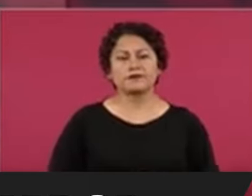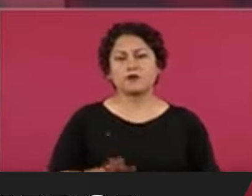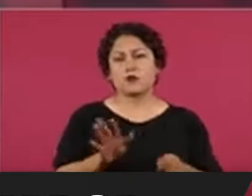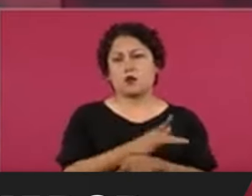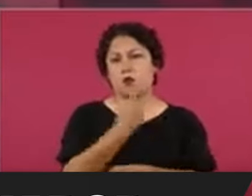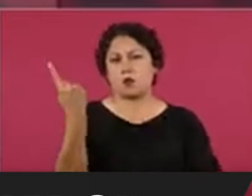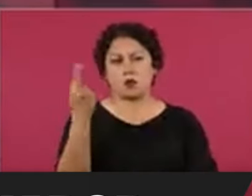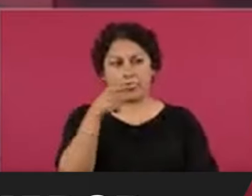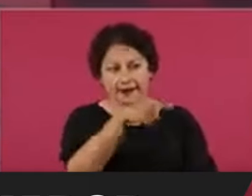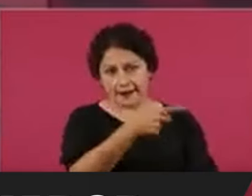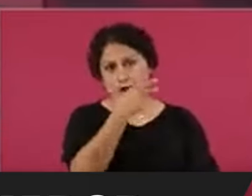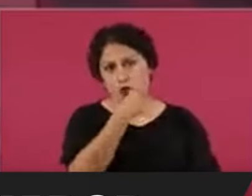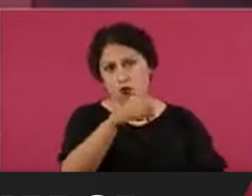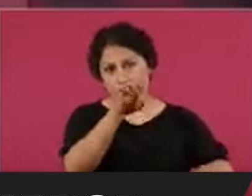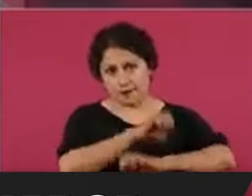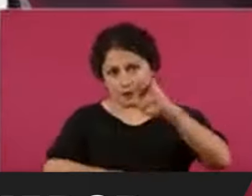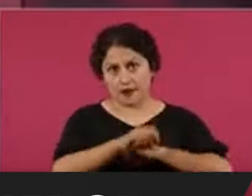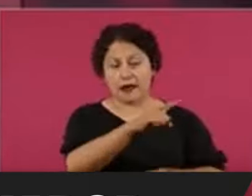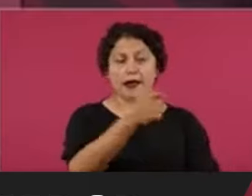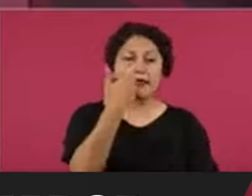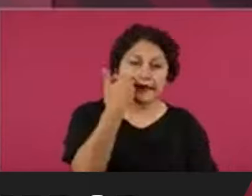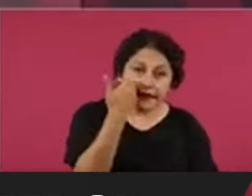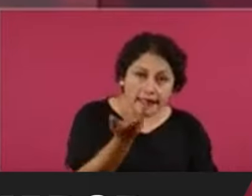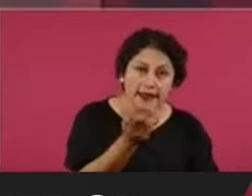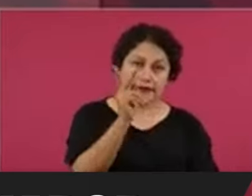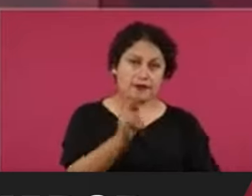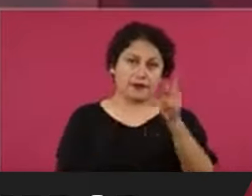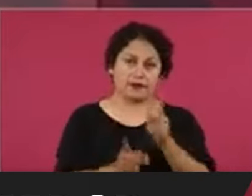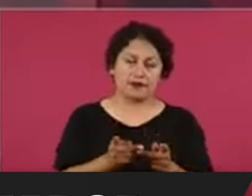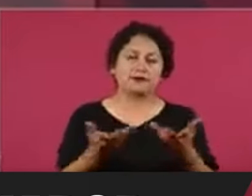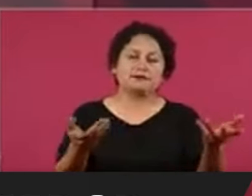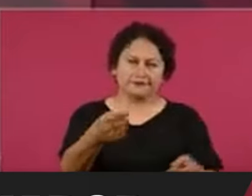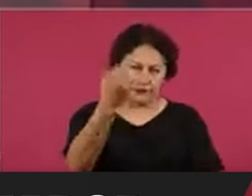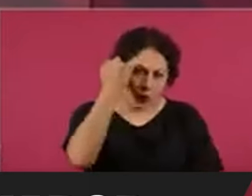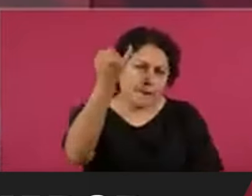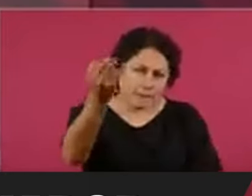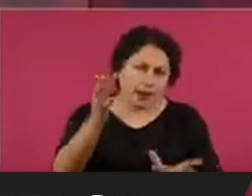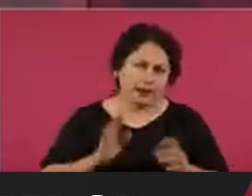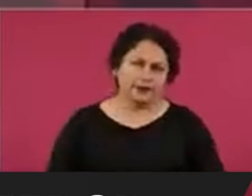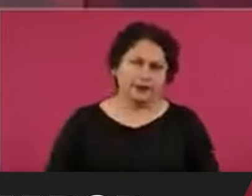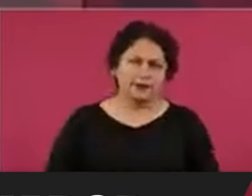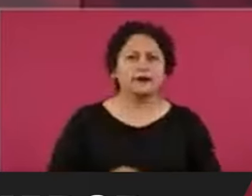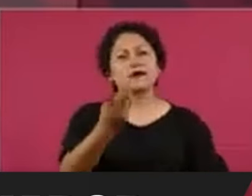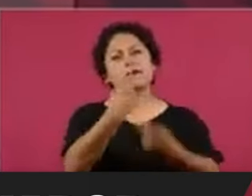buscando que hablemos. Imagínense, viene aquí y